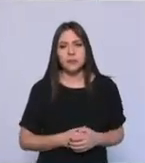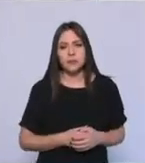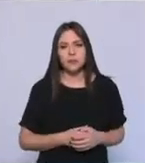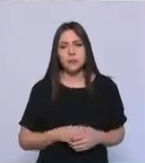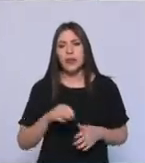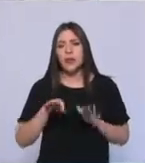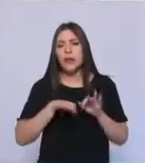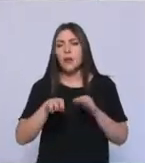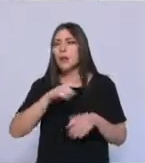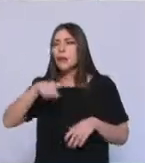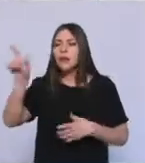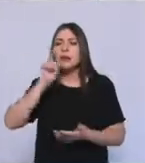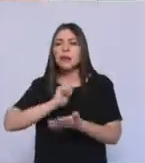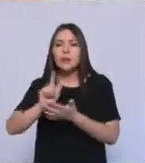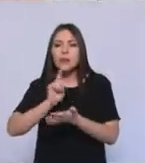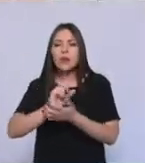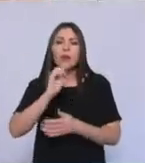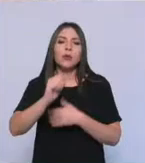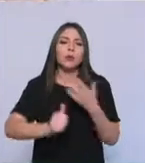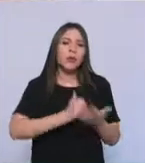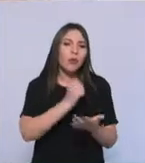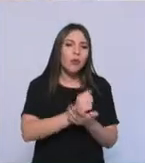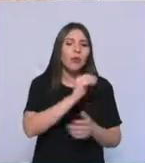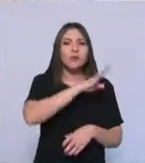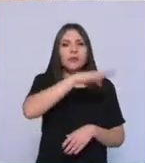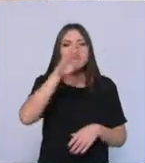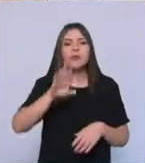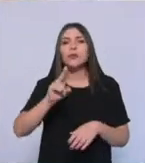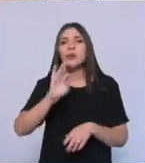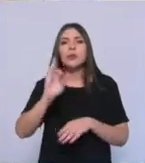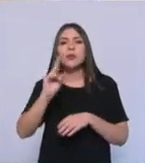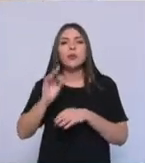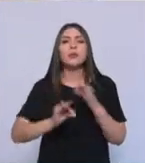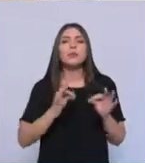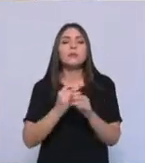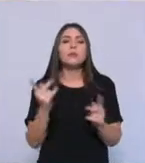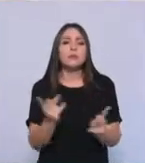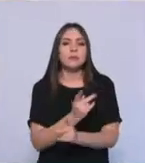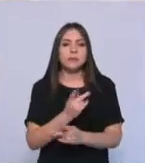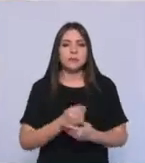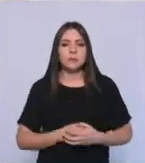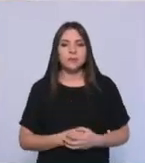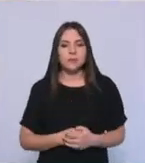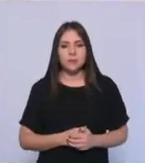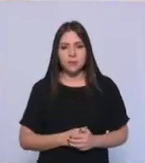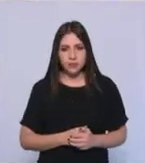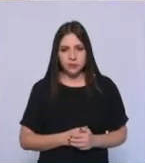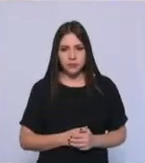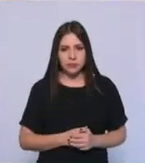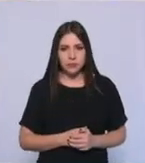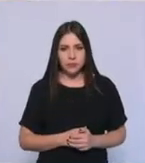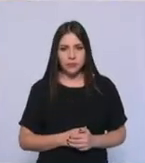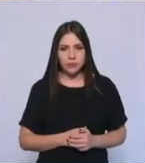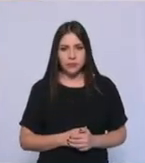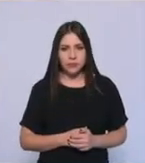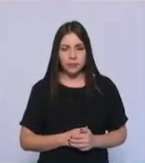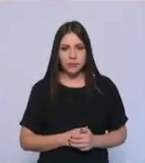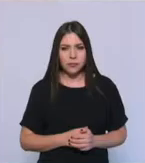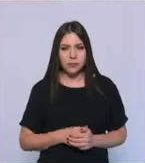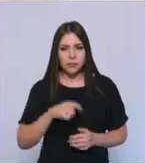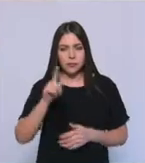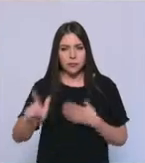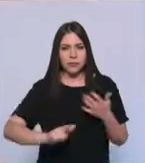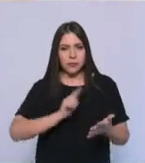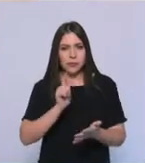Claro, nosotros tenemos, que también viene en la ley, el tema de mediación, porque también el juez no nada más va a infraccionar,